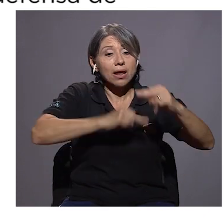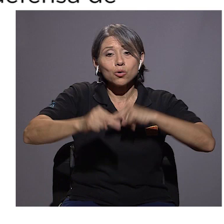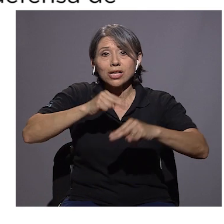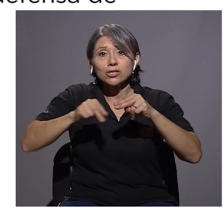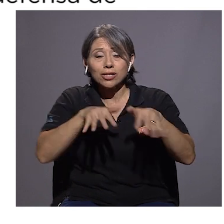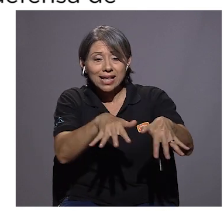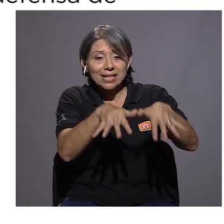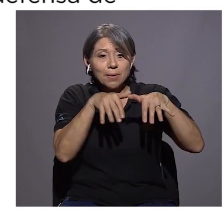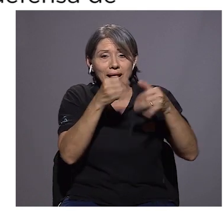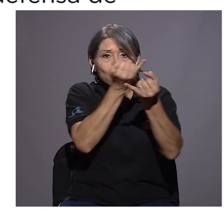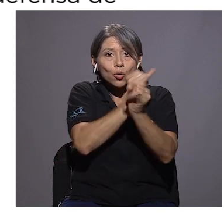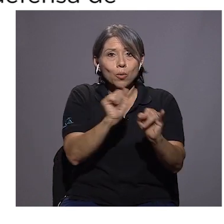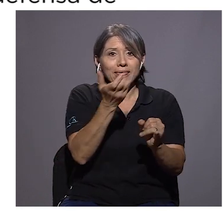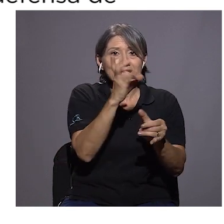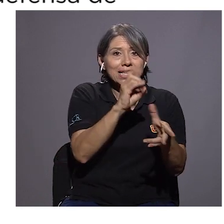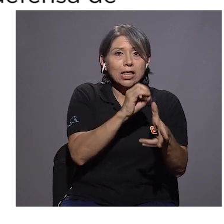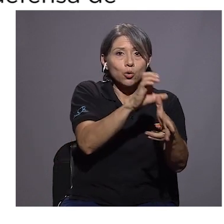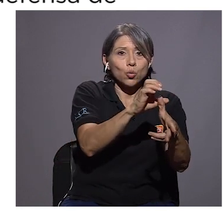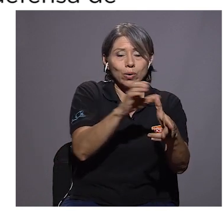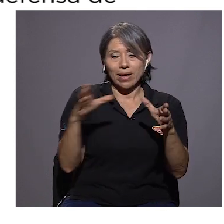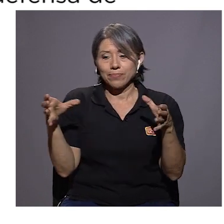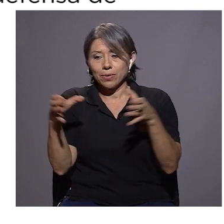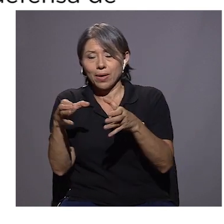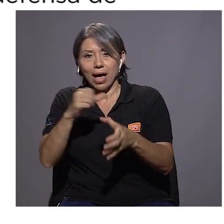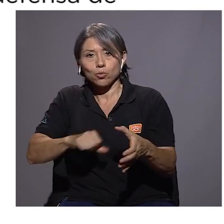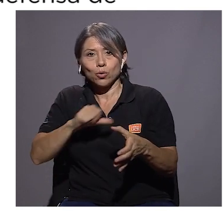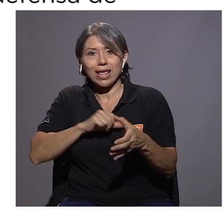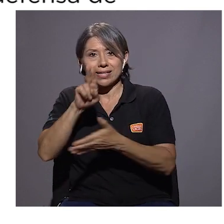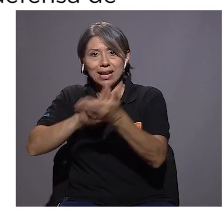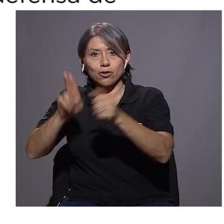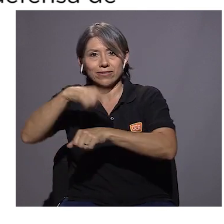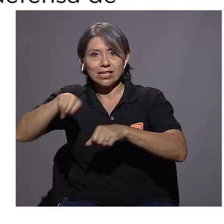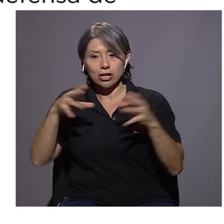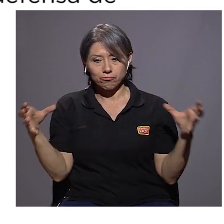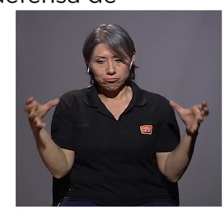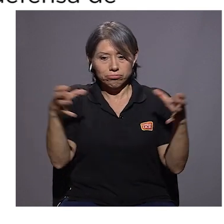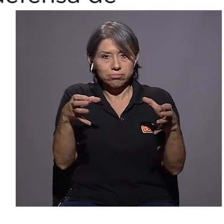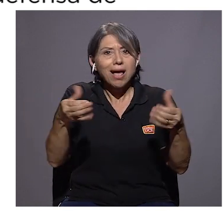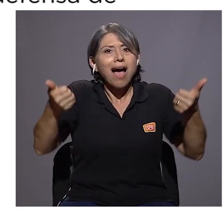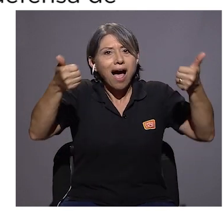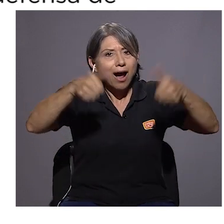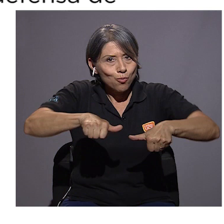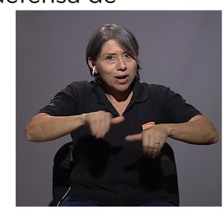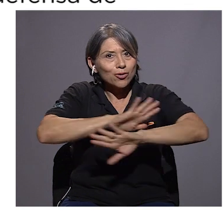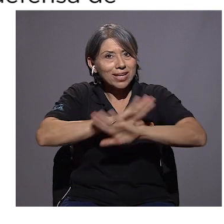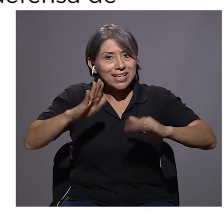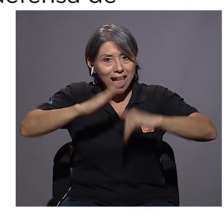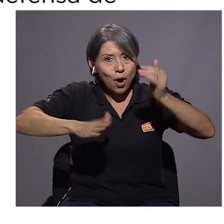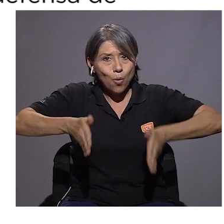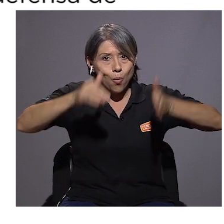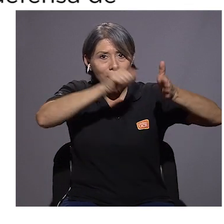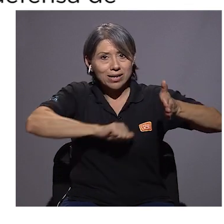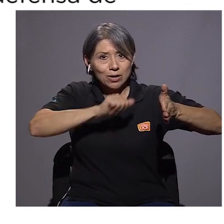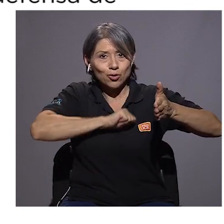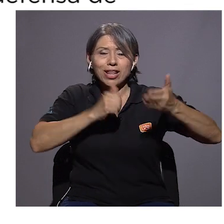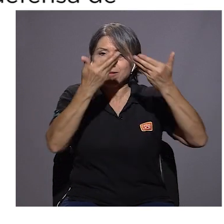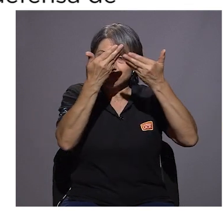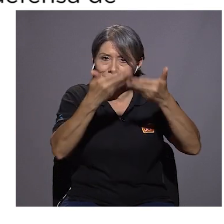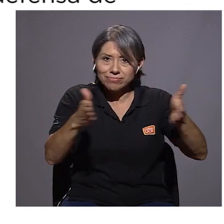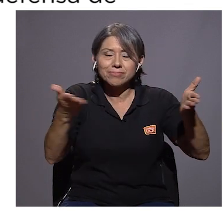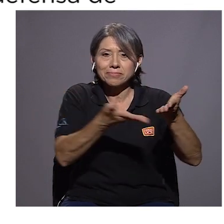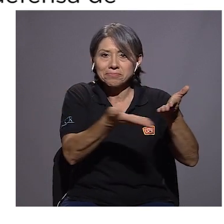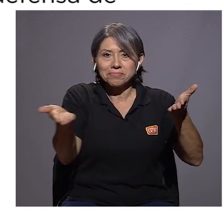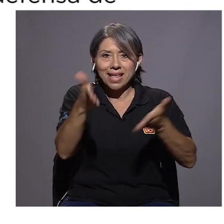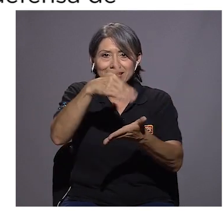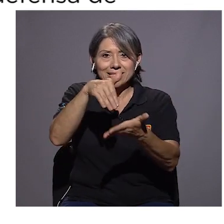Tras negociaciones entre la Asamblea Autónoma 17 de octubre y las autoridades de la Universidad Nacional, se llegó al acuerdo de liberar las instalaciones de la